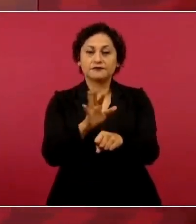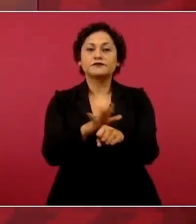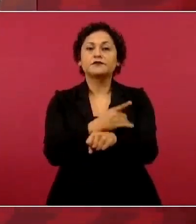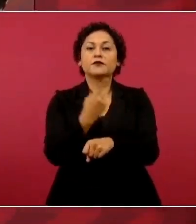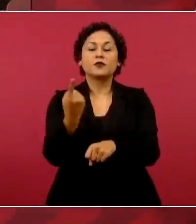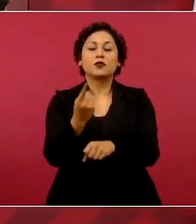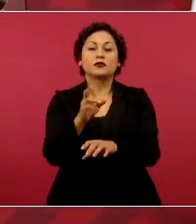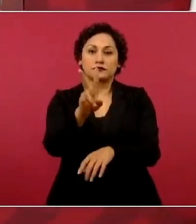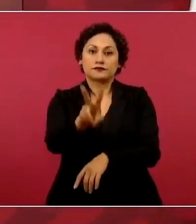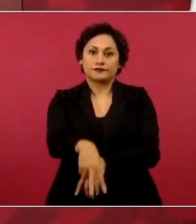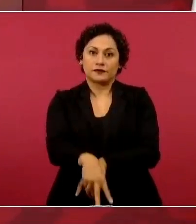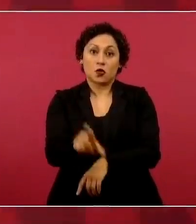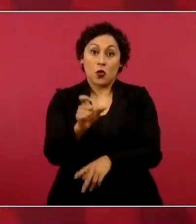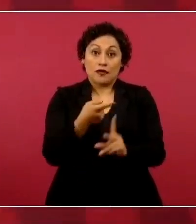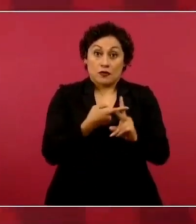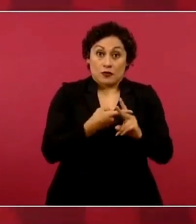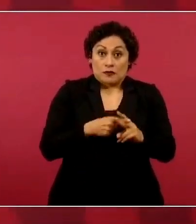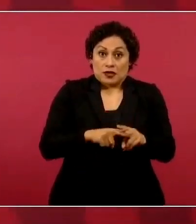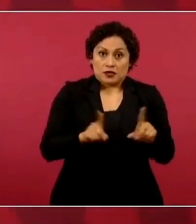se llevaban bien,